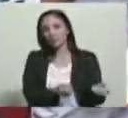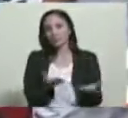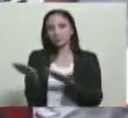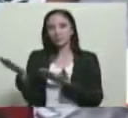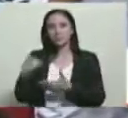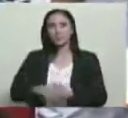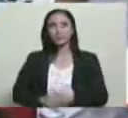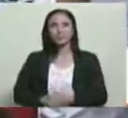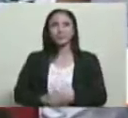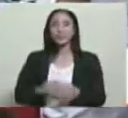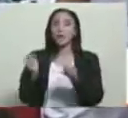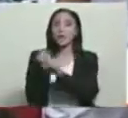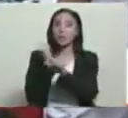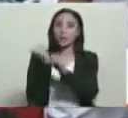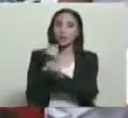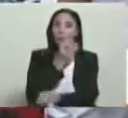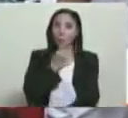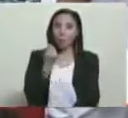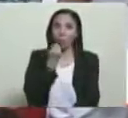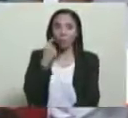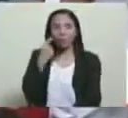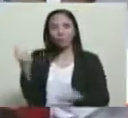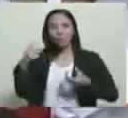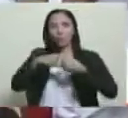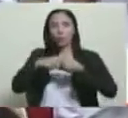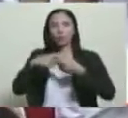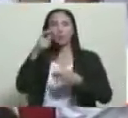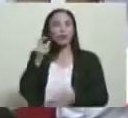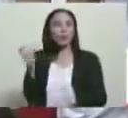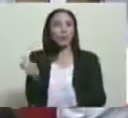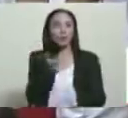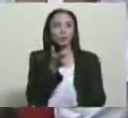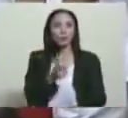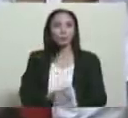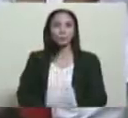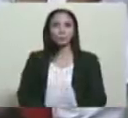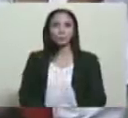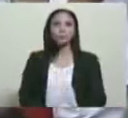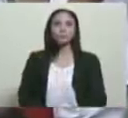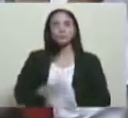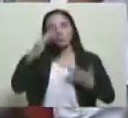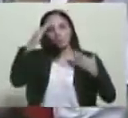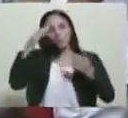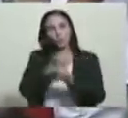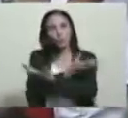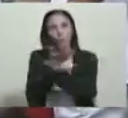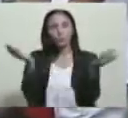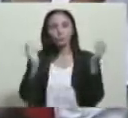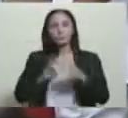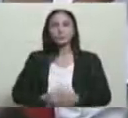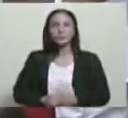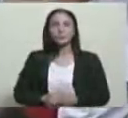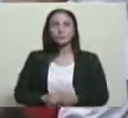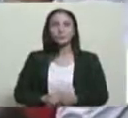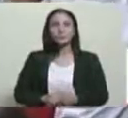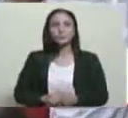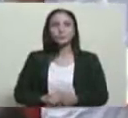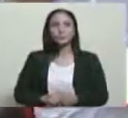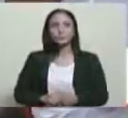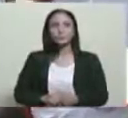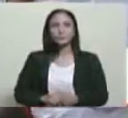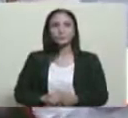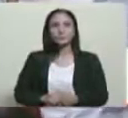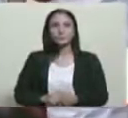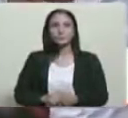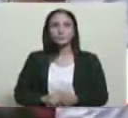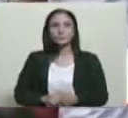jóvenes Chamba Juvenil de nuestro estado bolivariano de Guárico. Un saludo a toda la juventud de Venezuela y en especial a los jóvenes que le acompañan